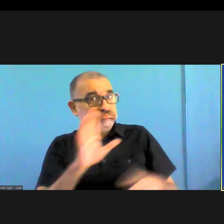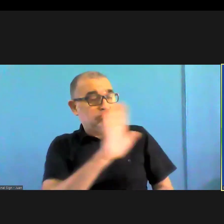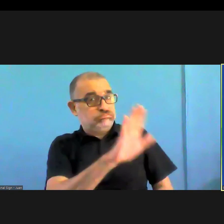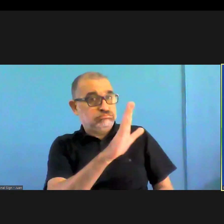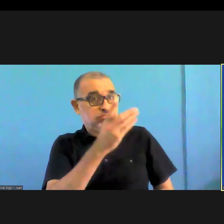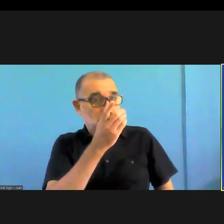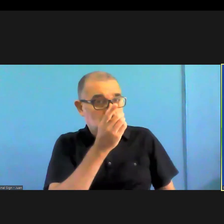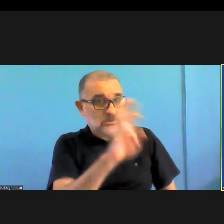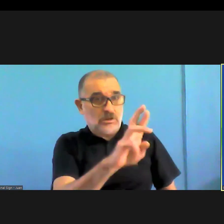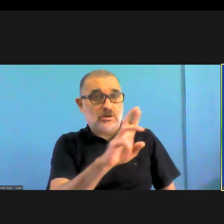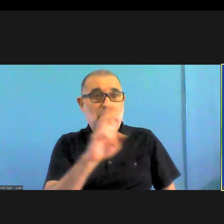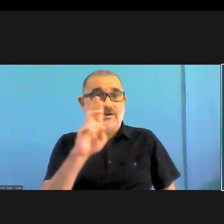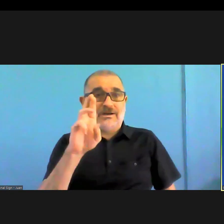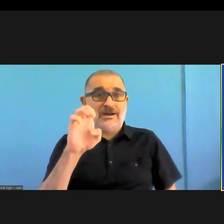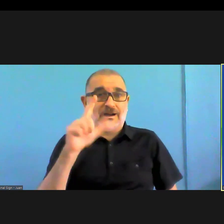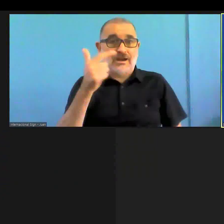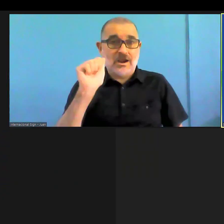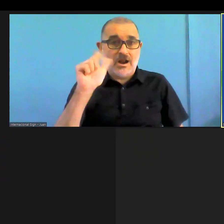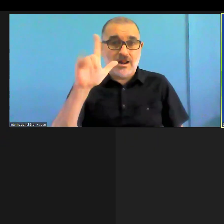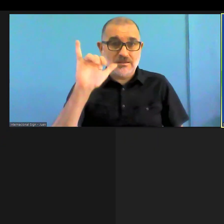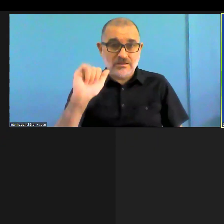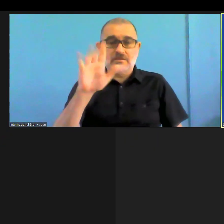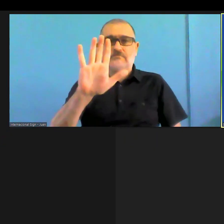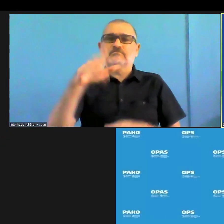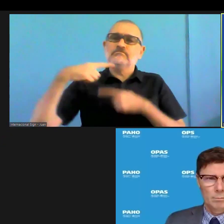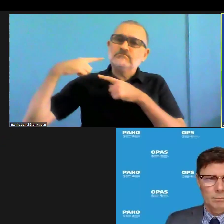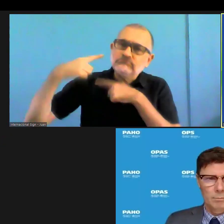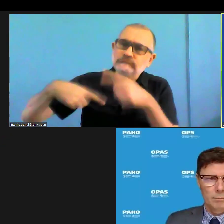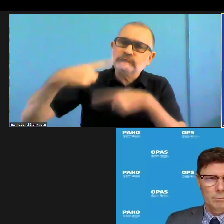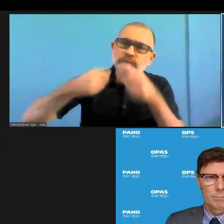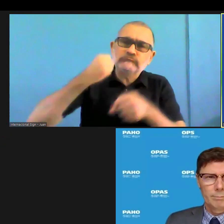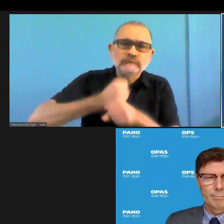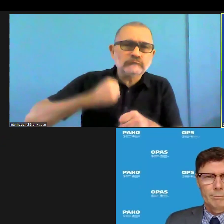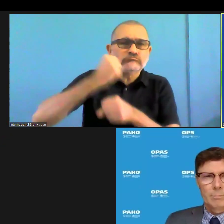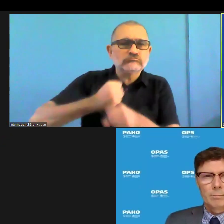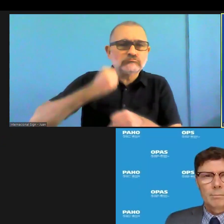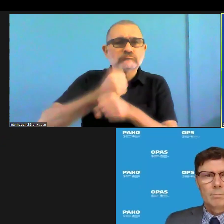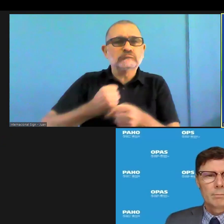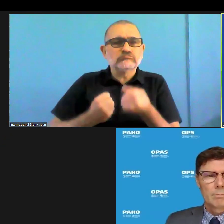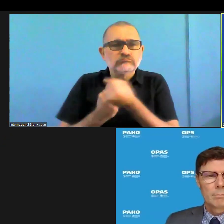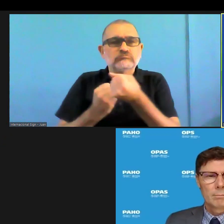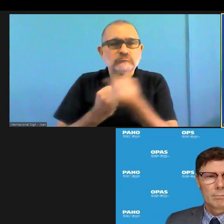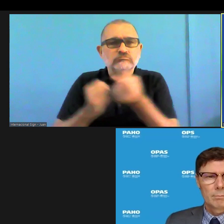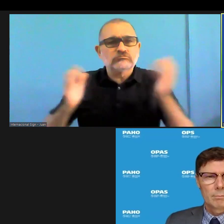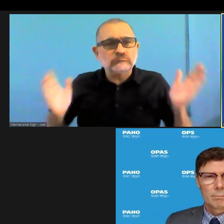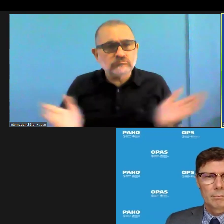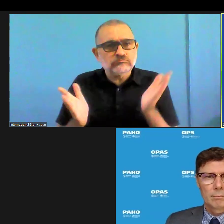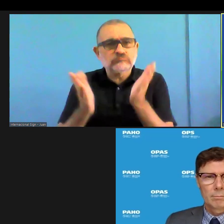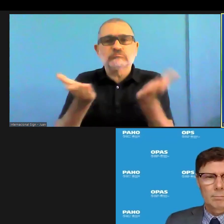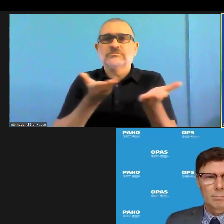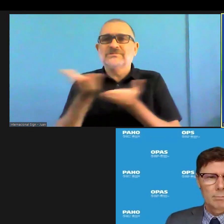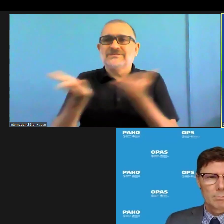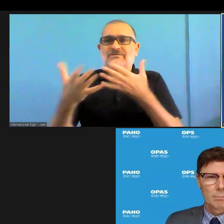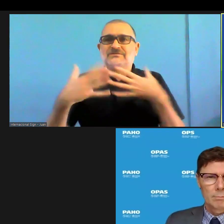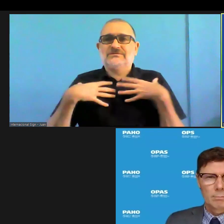sanitarios, sobre todo para la salud digital y el financiamiento de salud, que son tan necesarios en estos momentos tan difíciles, sobre todo para las